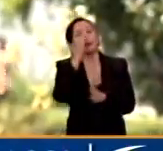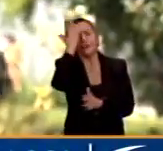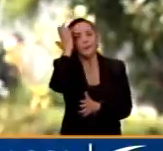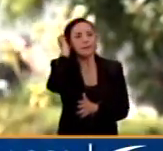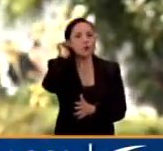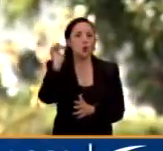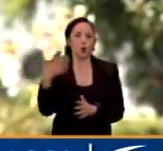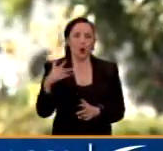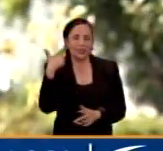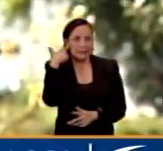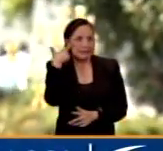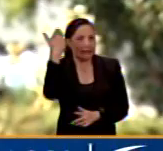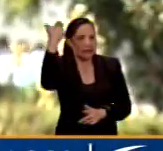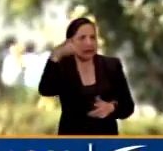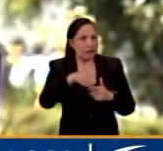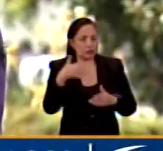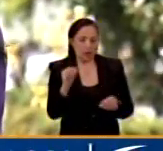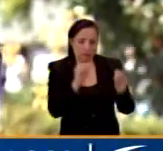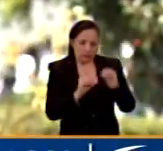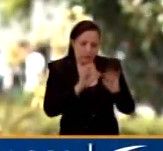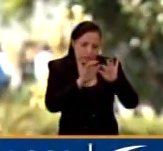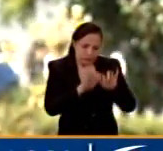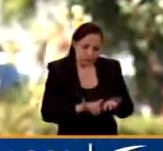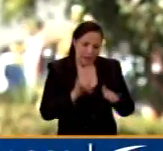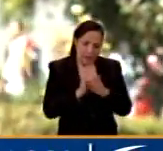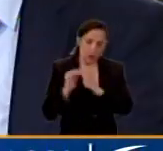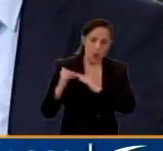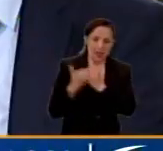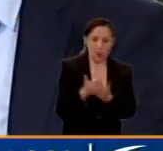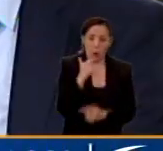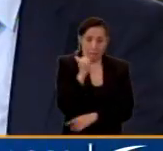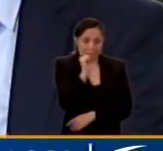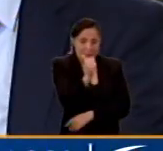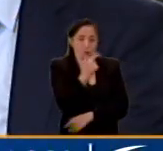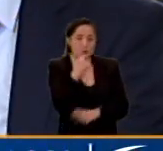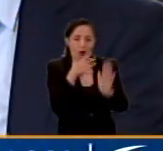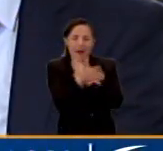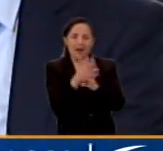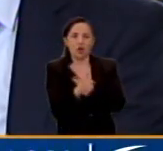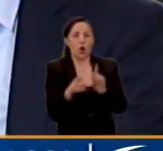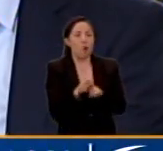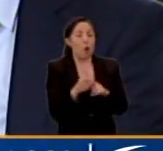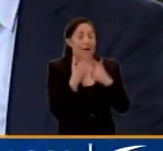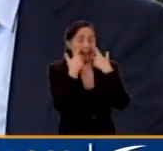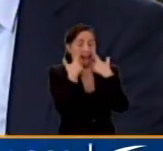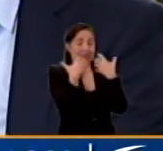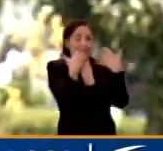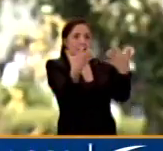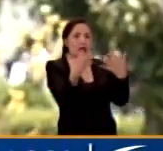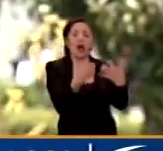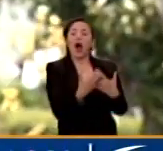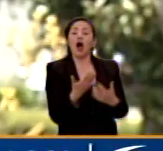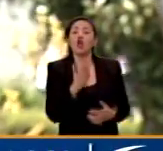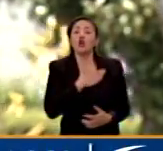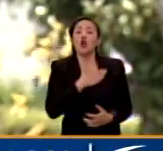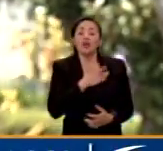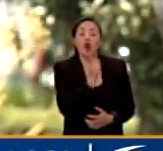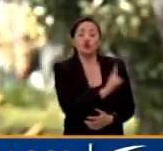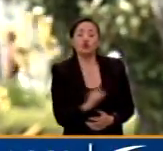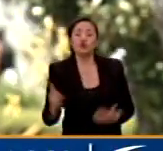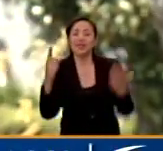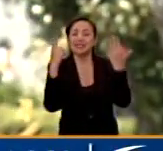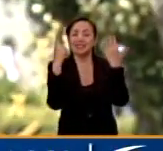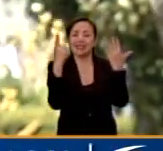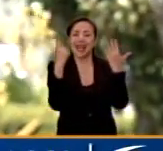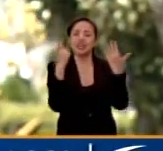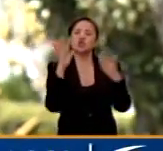grande desafío literario, que incluso Santiago has calificado de exagerada, escribir 6 novelas de la vida de Julio